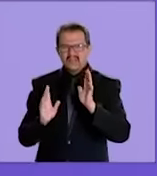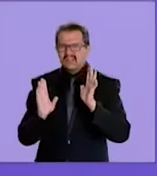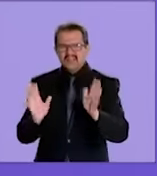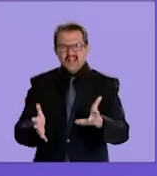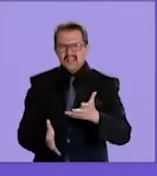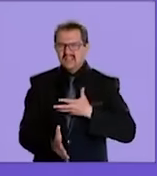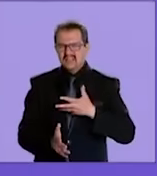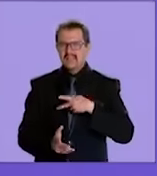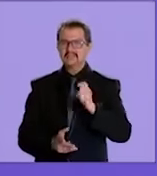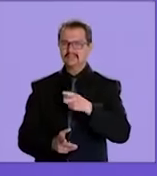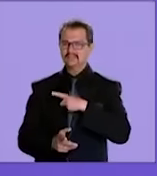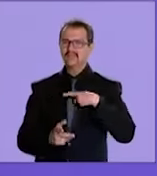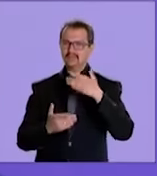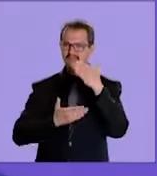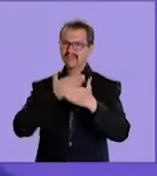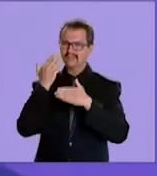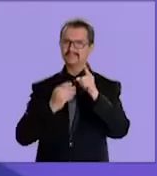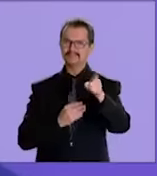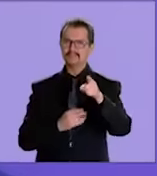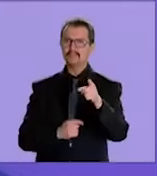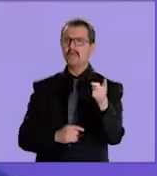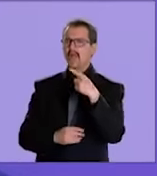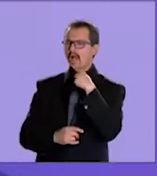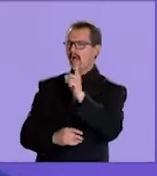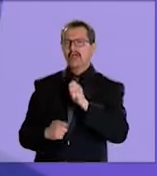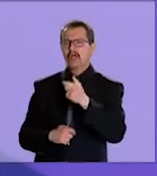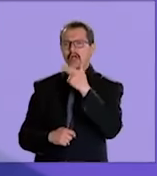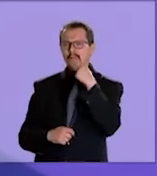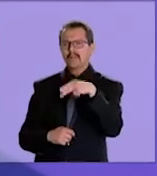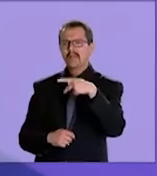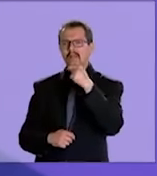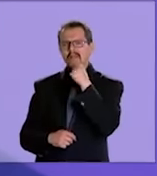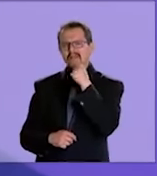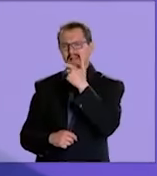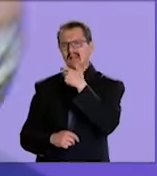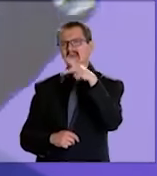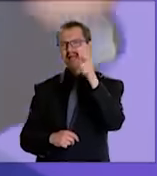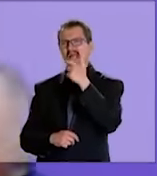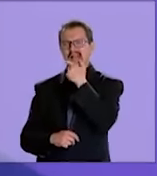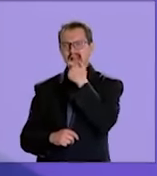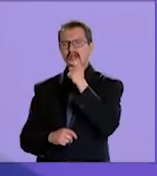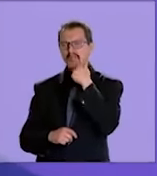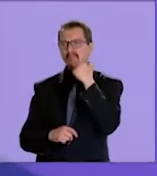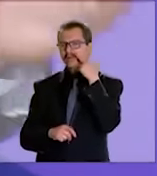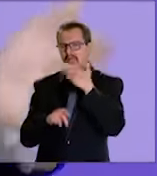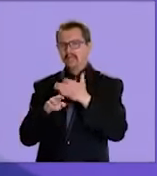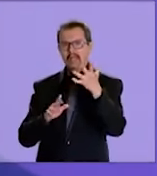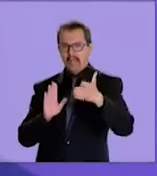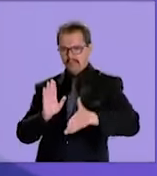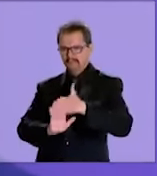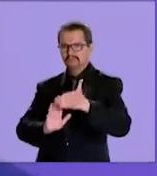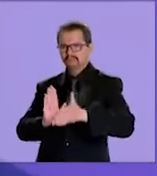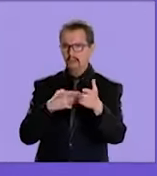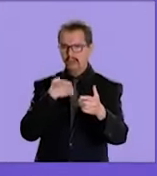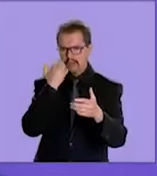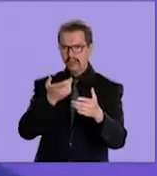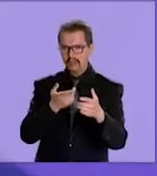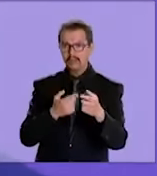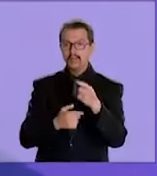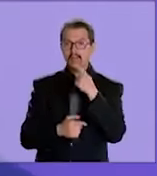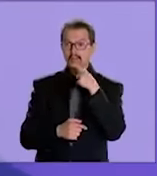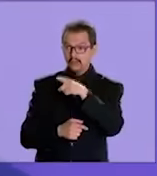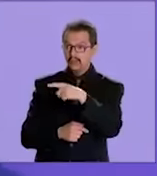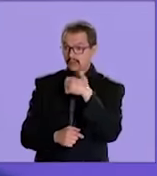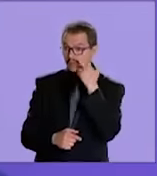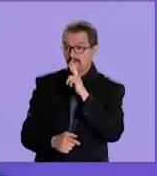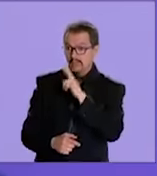la época de Porfirio Díaz, la hizo Pearson, pero se concesionó, está en el abandono. Anaya es